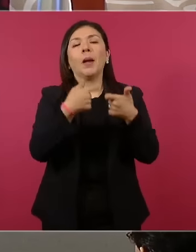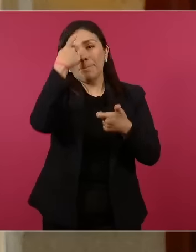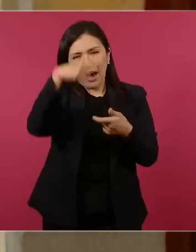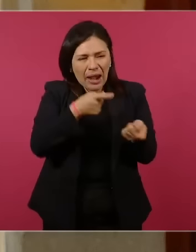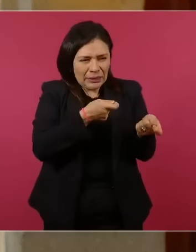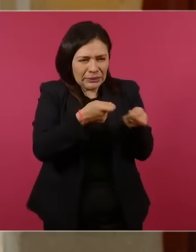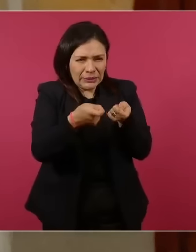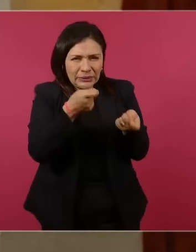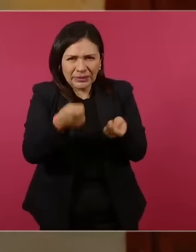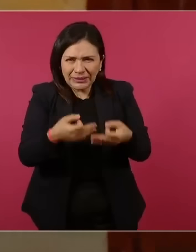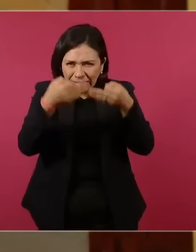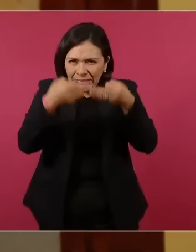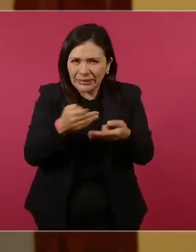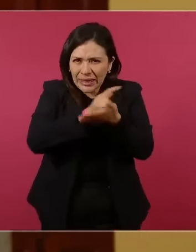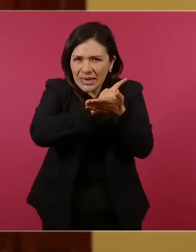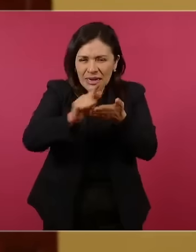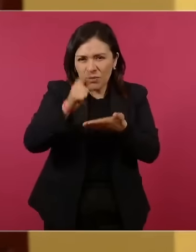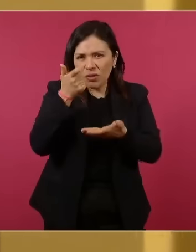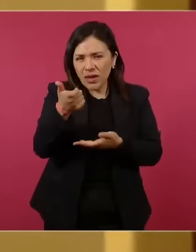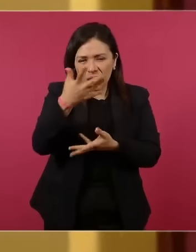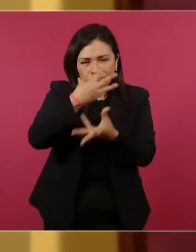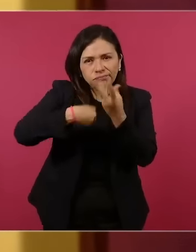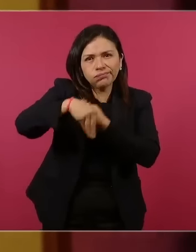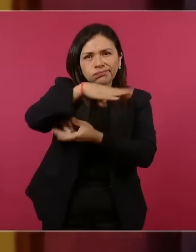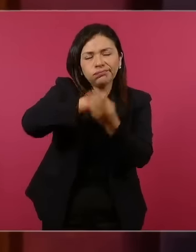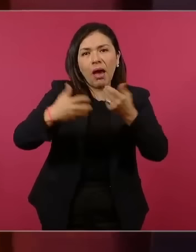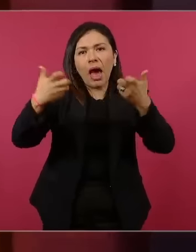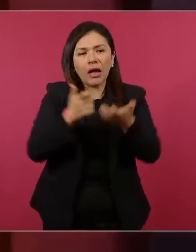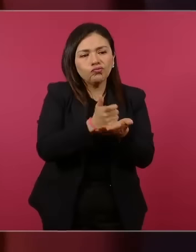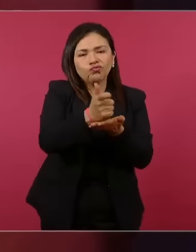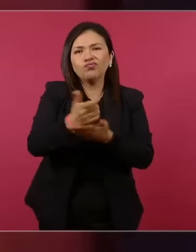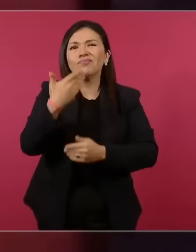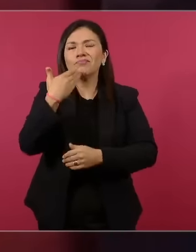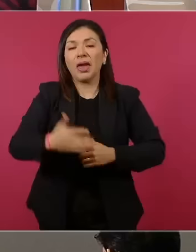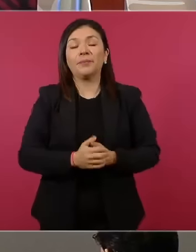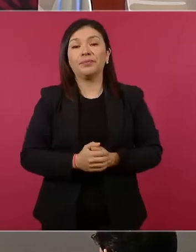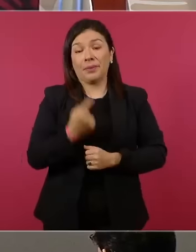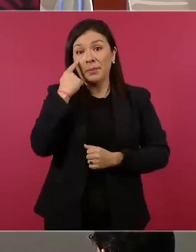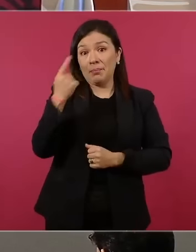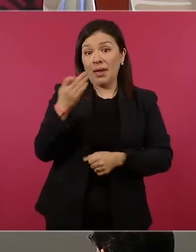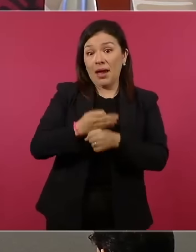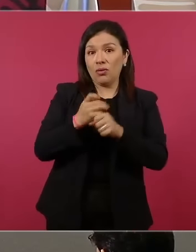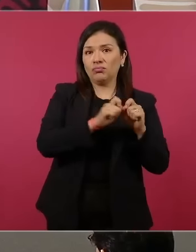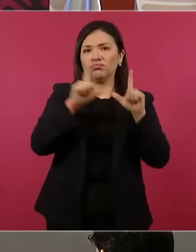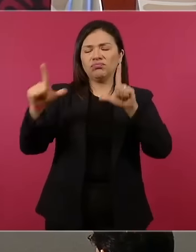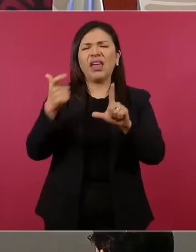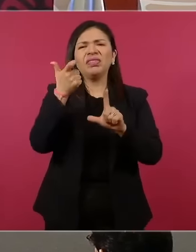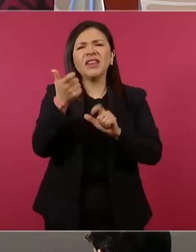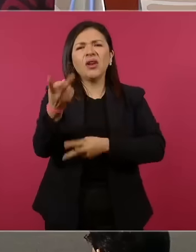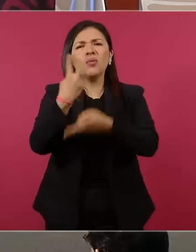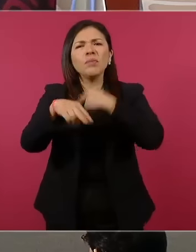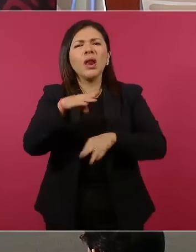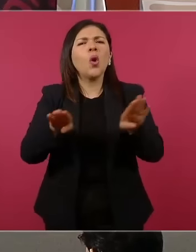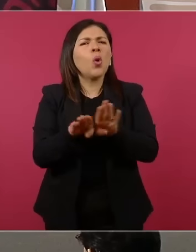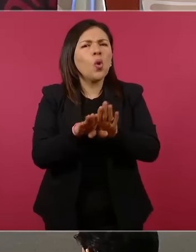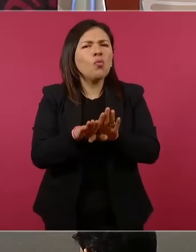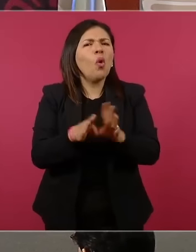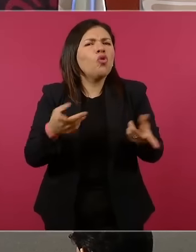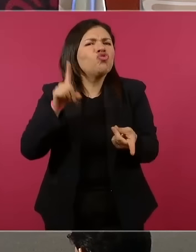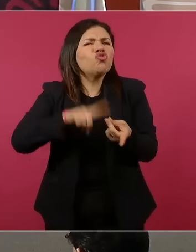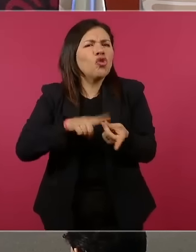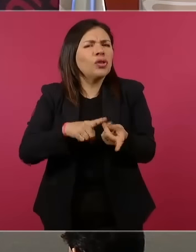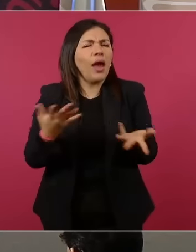escrupuloso de los recursos y garantizar que se inviertan de la mejor manera. Ahora, esta lámina lo que muestra es de dónde provienen los recursos y de dónde